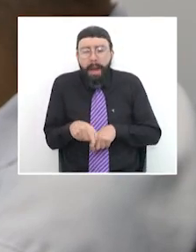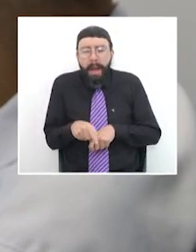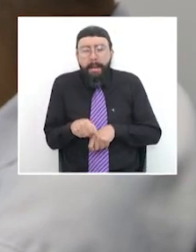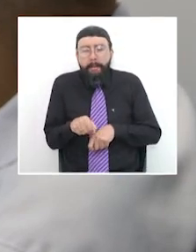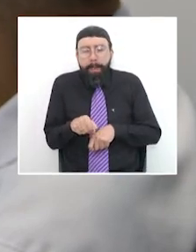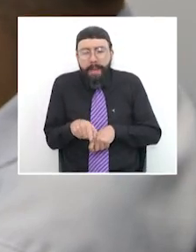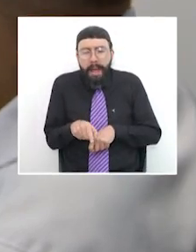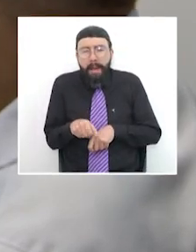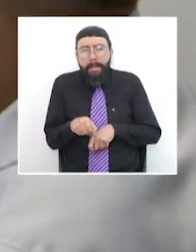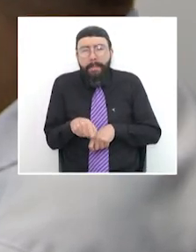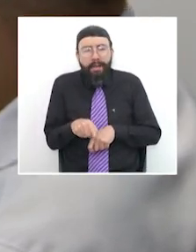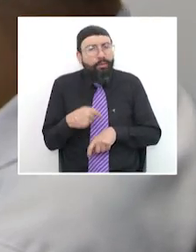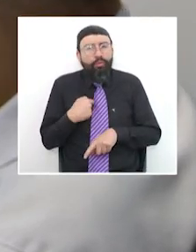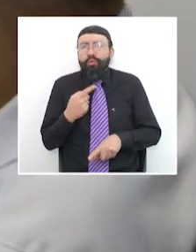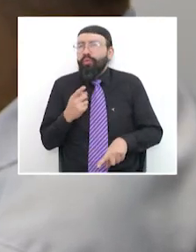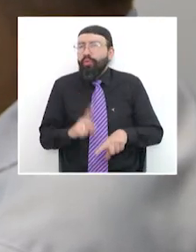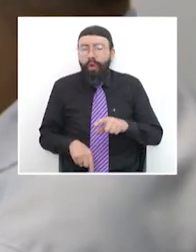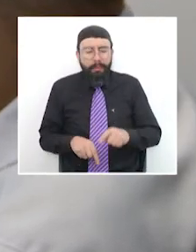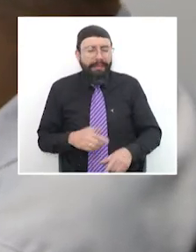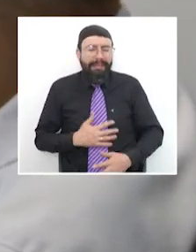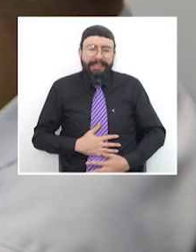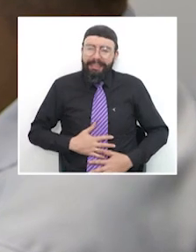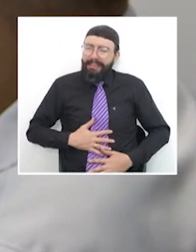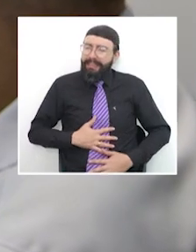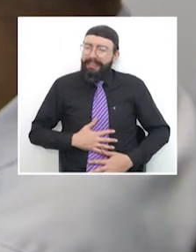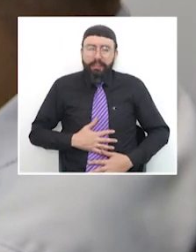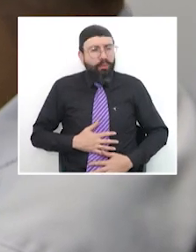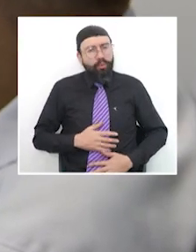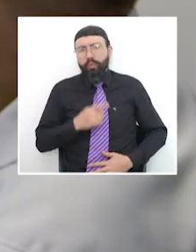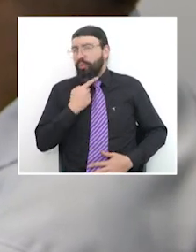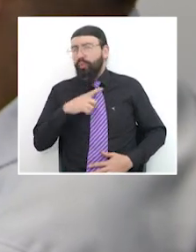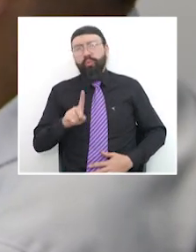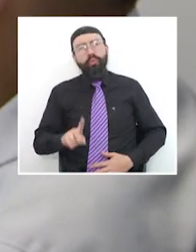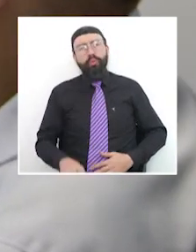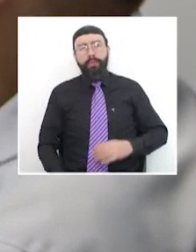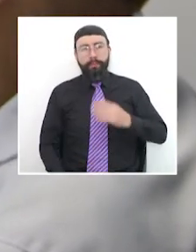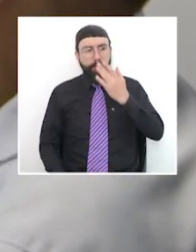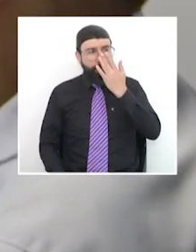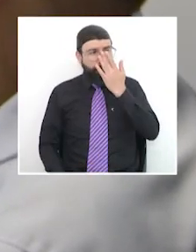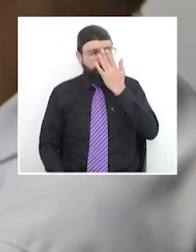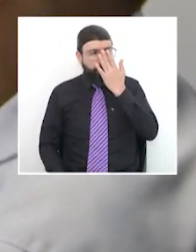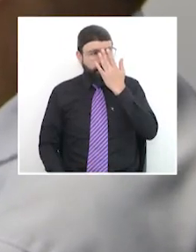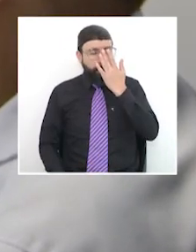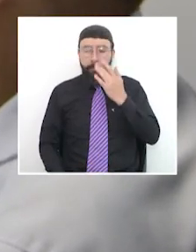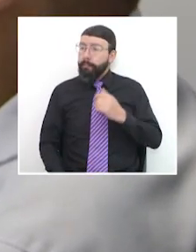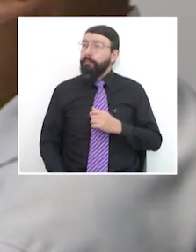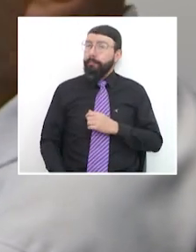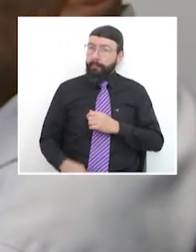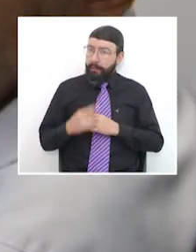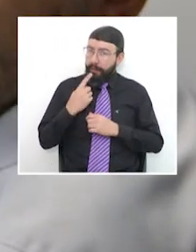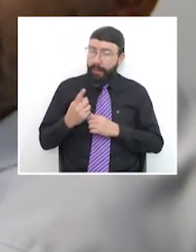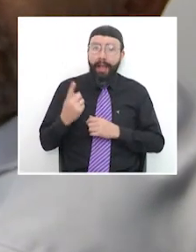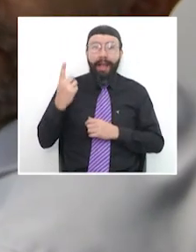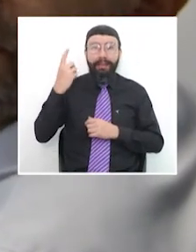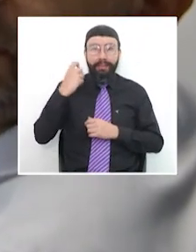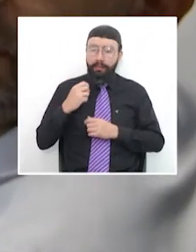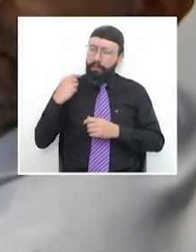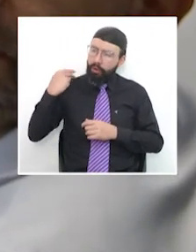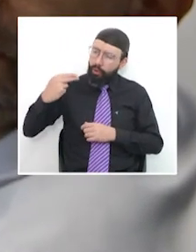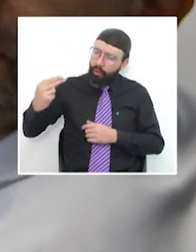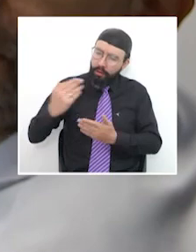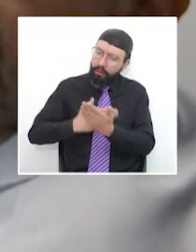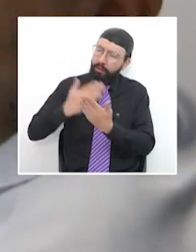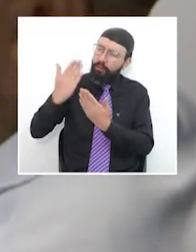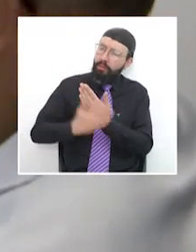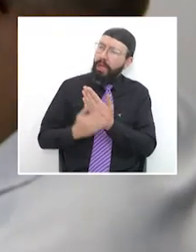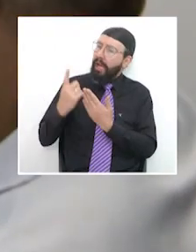que no podía, y siempre una molestia siempre maluca, doctor. ¿Y quieren que les diga una cosa? Ayer en la historia clínica él no nos contó